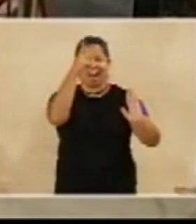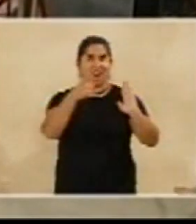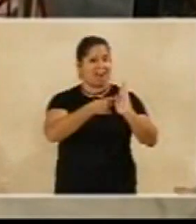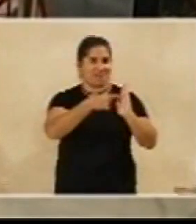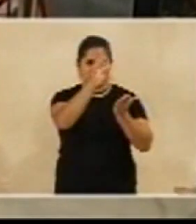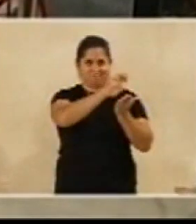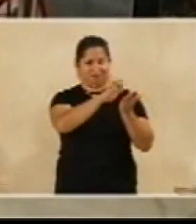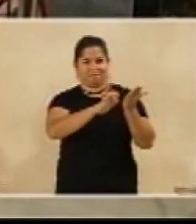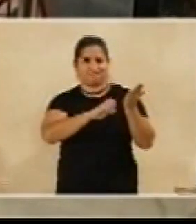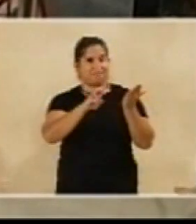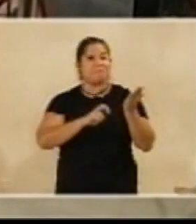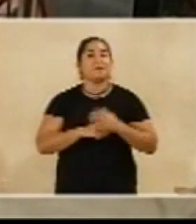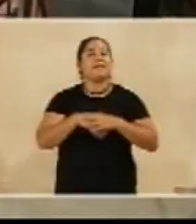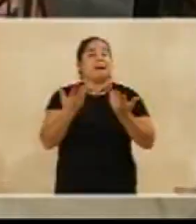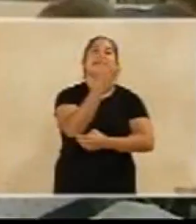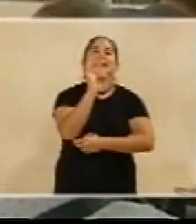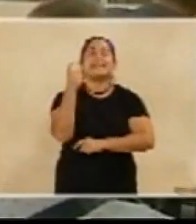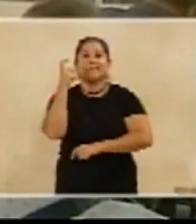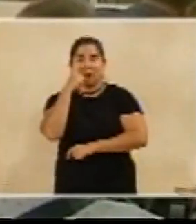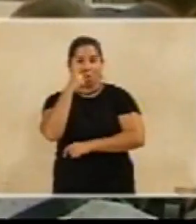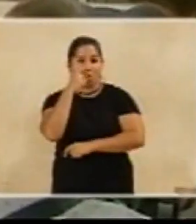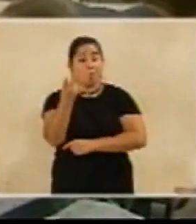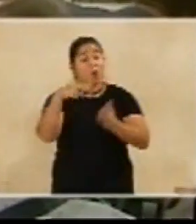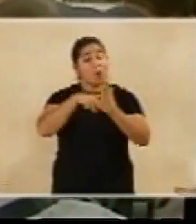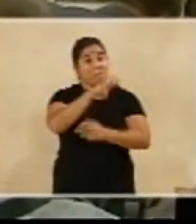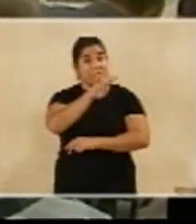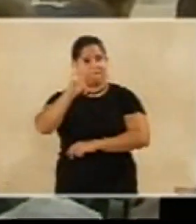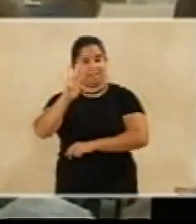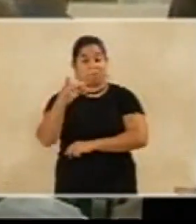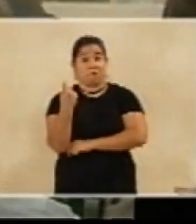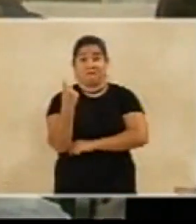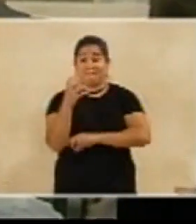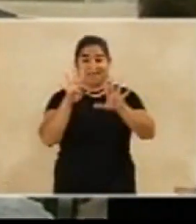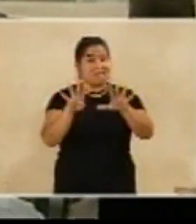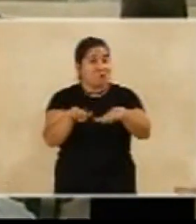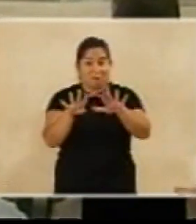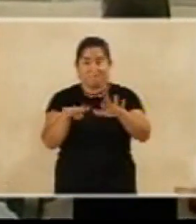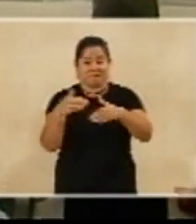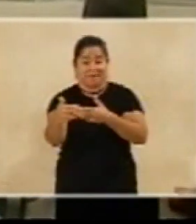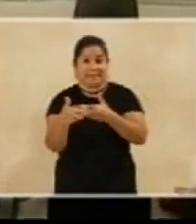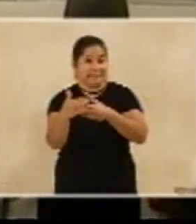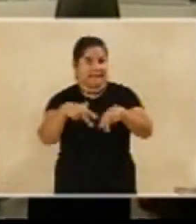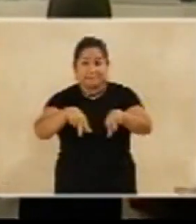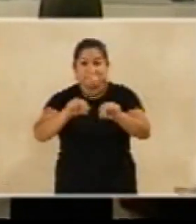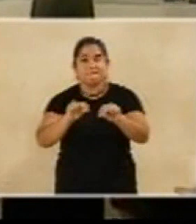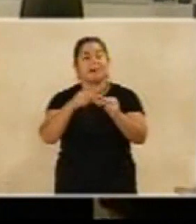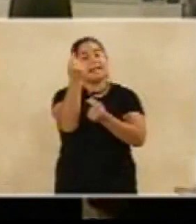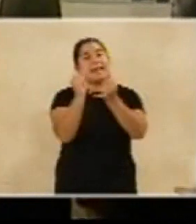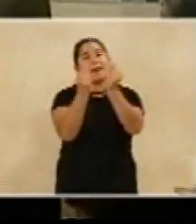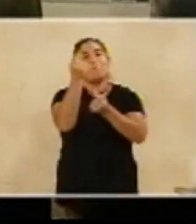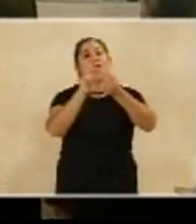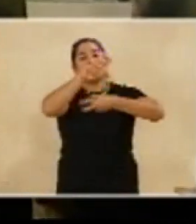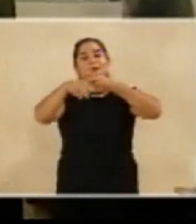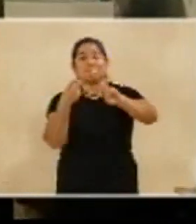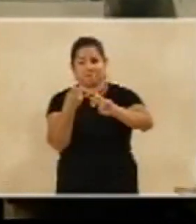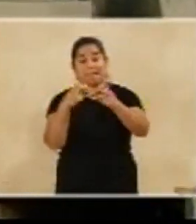oposición es una bajada insuficiente, teniendo en cuenta que el gravamen de nuestra ciudad era el máximo permitido para el impuesto sobre el incremento del